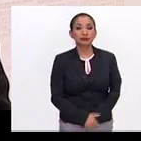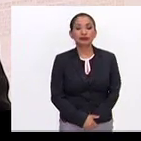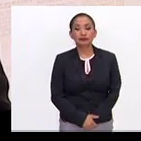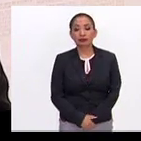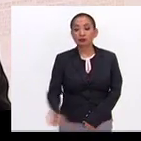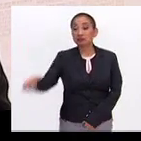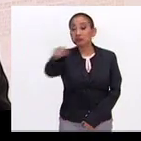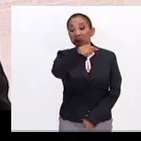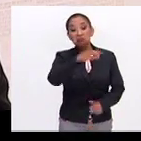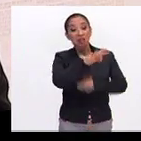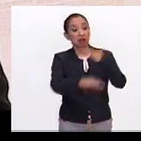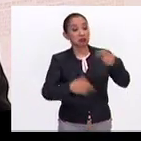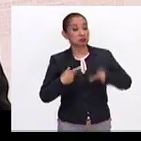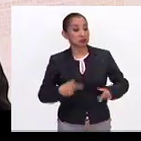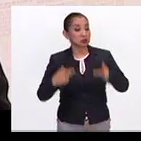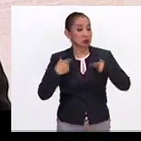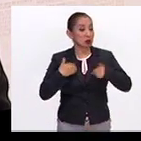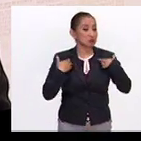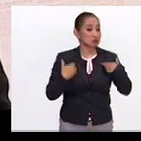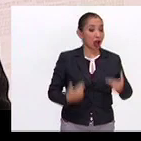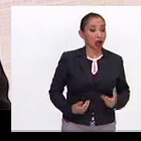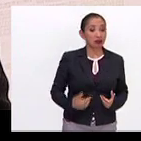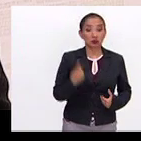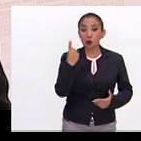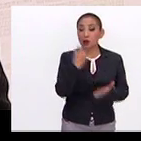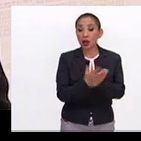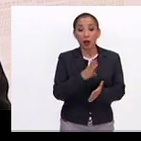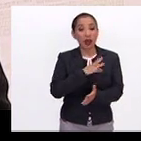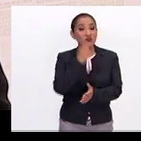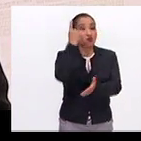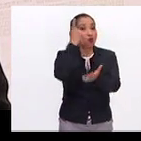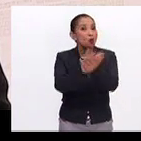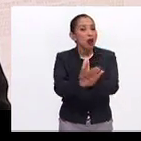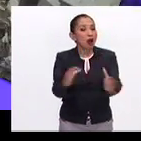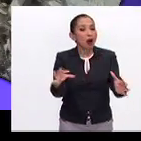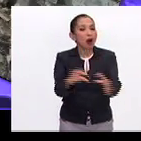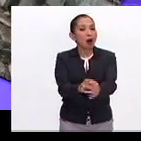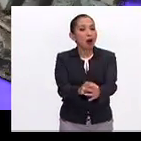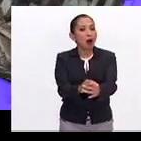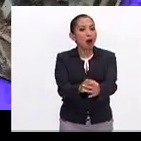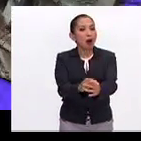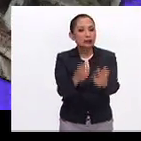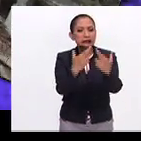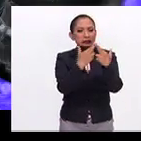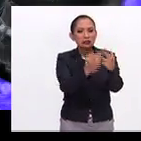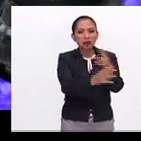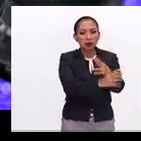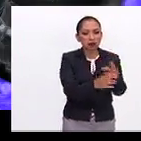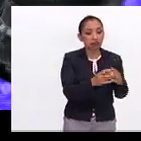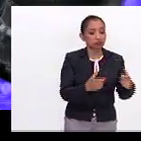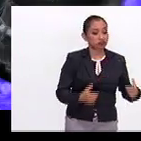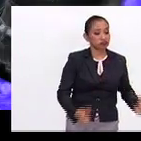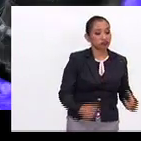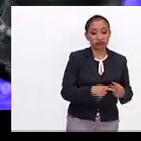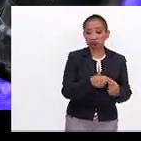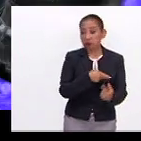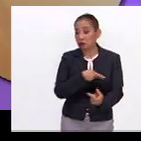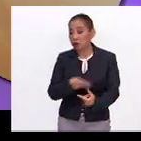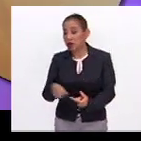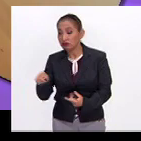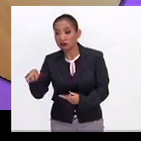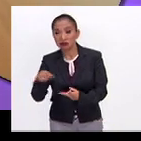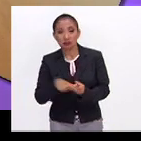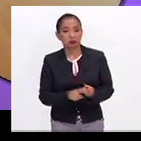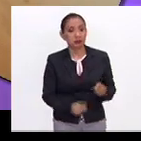La humanidad es quizá todo lo que tenemos, ¿sabes? La riqueza, la